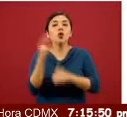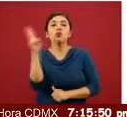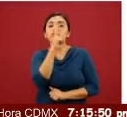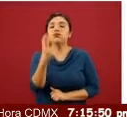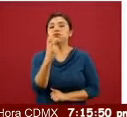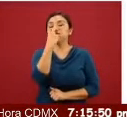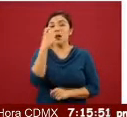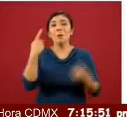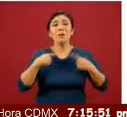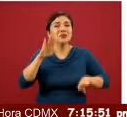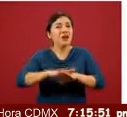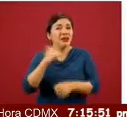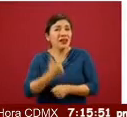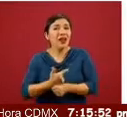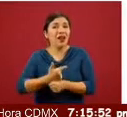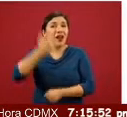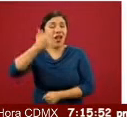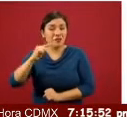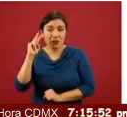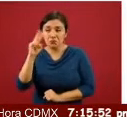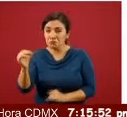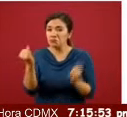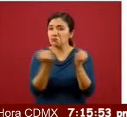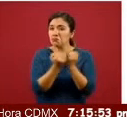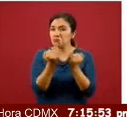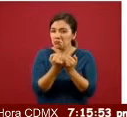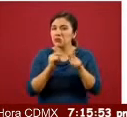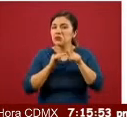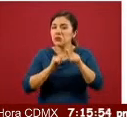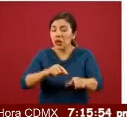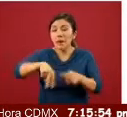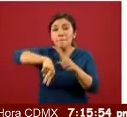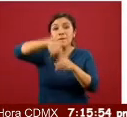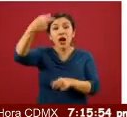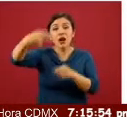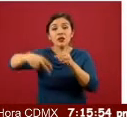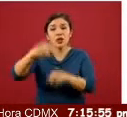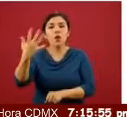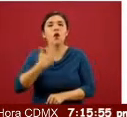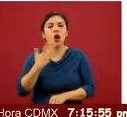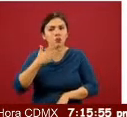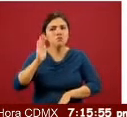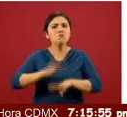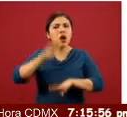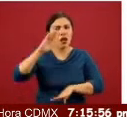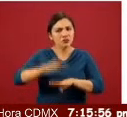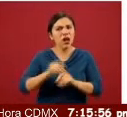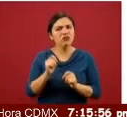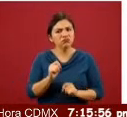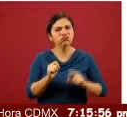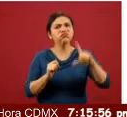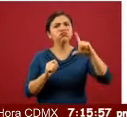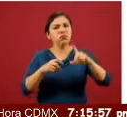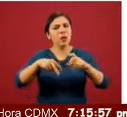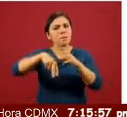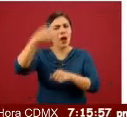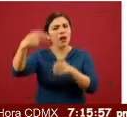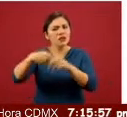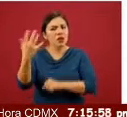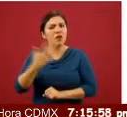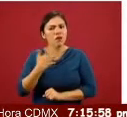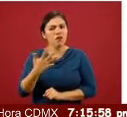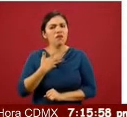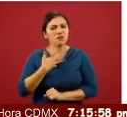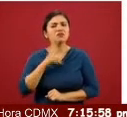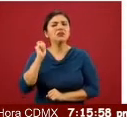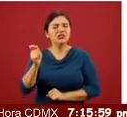pacientes críticos, y vemos también que estas proporciones de disponibilidad se han incrementado inclusive un poquito en los últimos días, lo que quiere